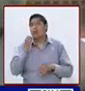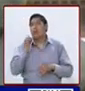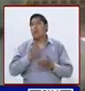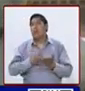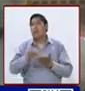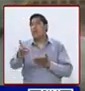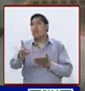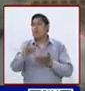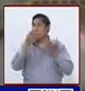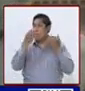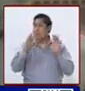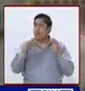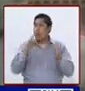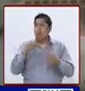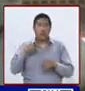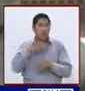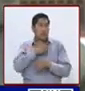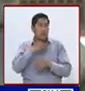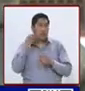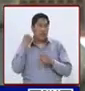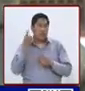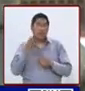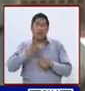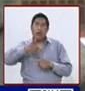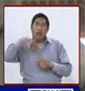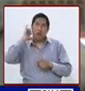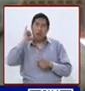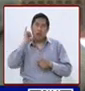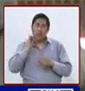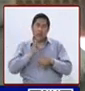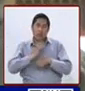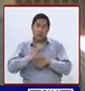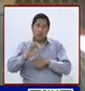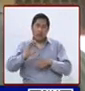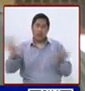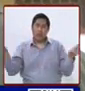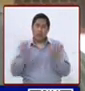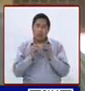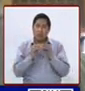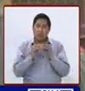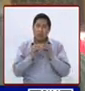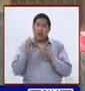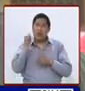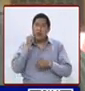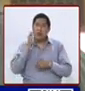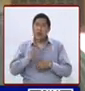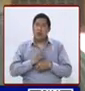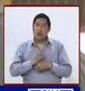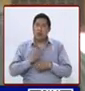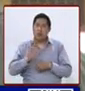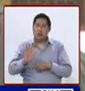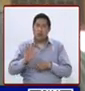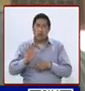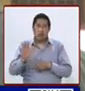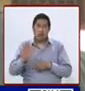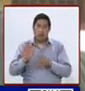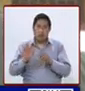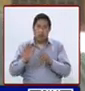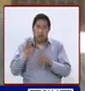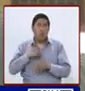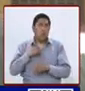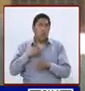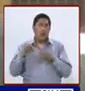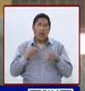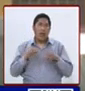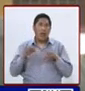cierto. Ya hemos dado un primer paso el día de ayer, nos hemos convocado a una reunión a las señoras que forman parte de ese abuso